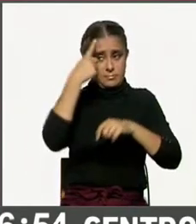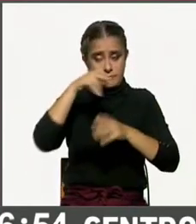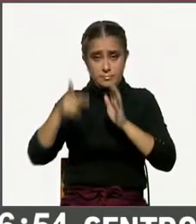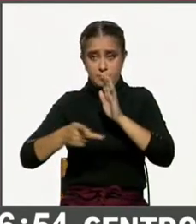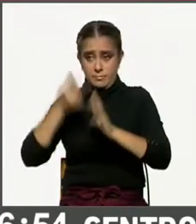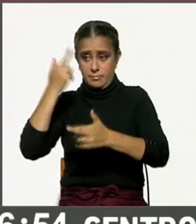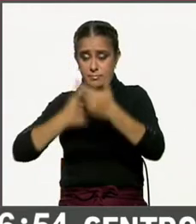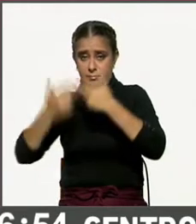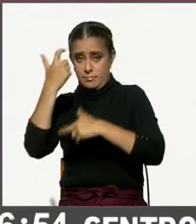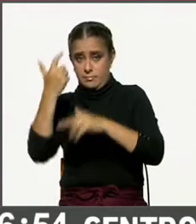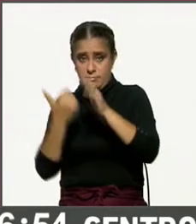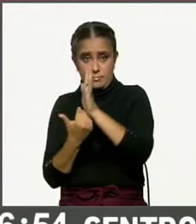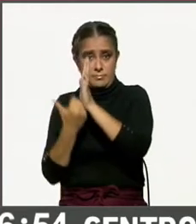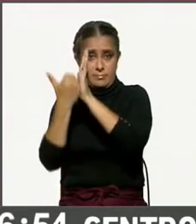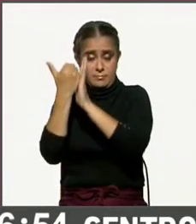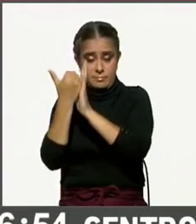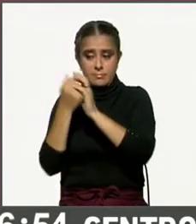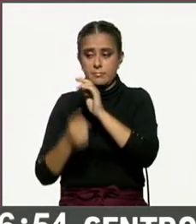estarías